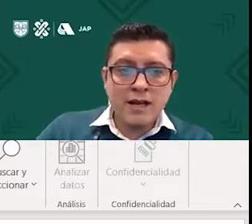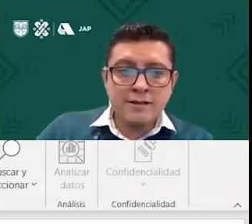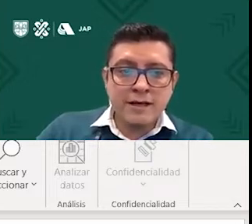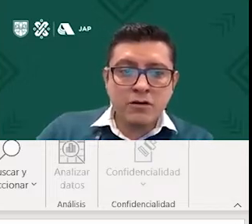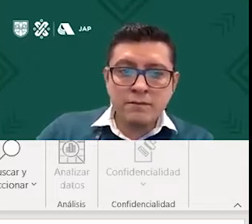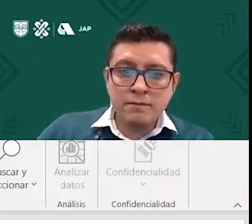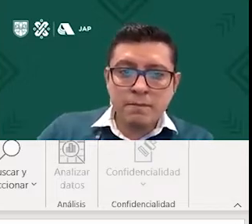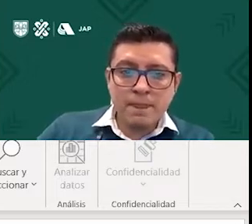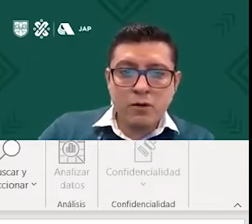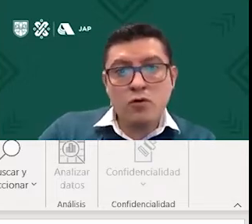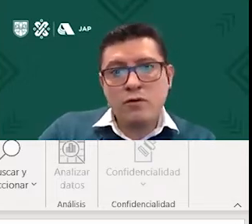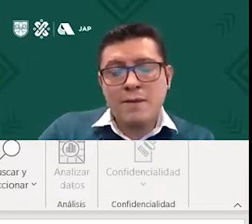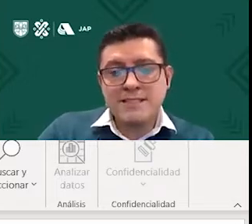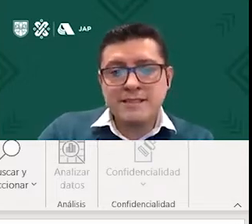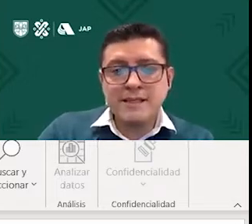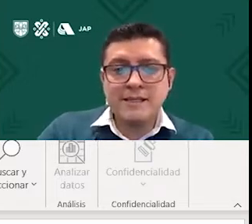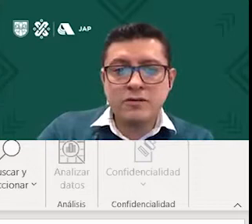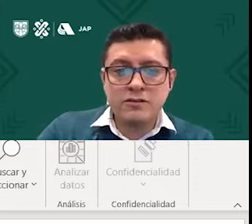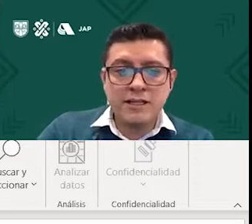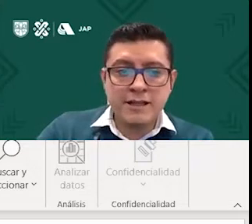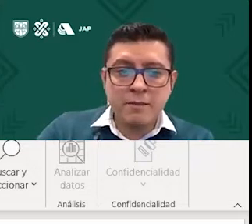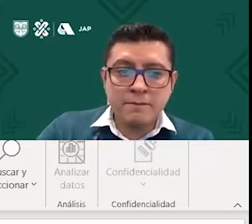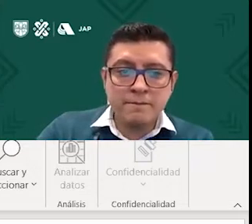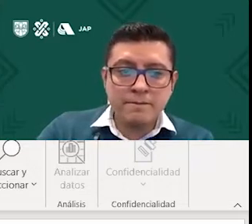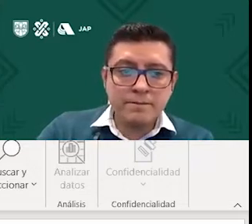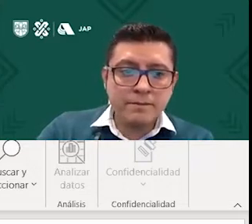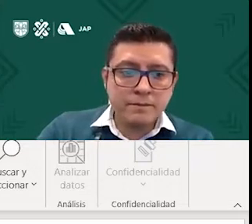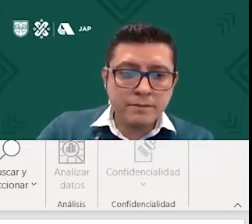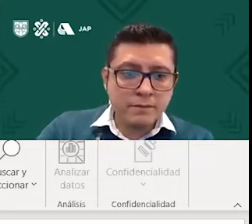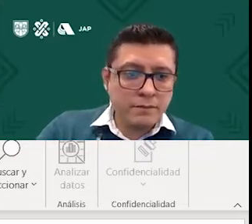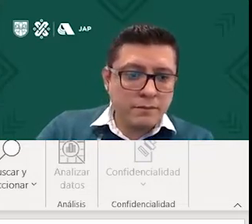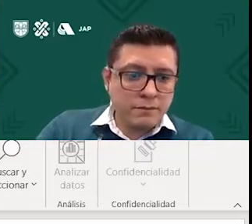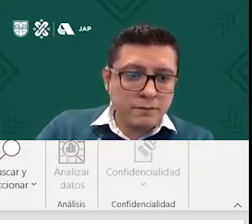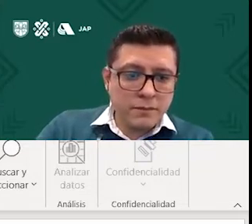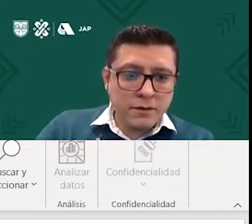localizarlo o a veces es el que desconoce el tema